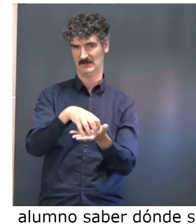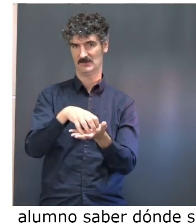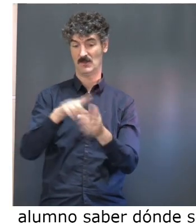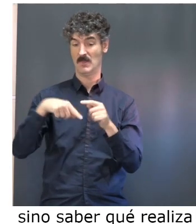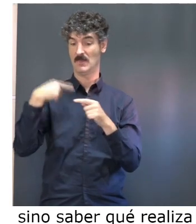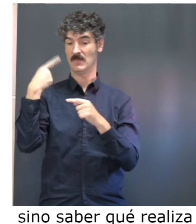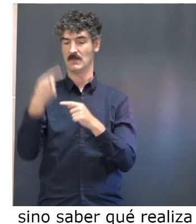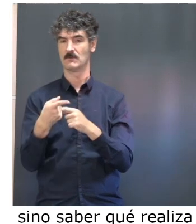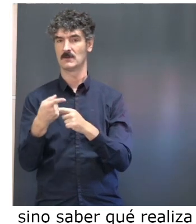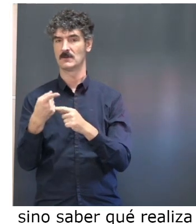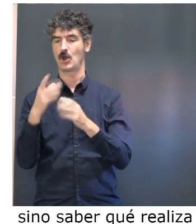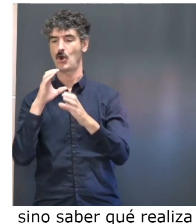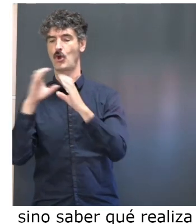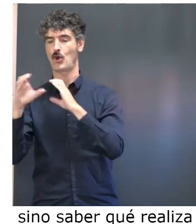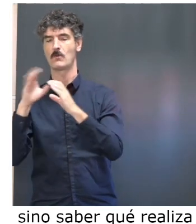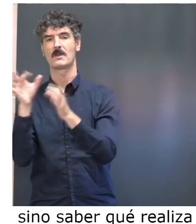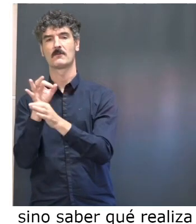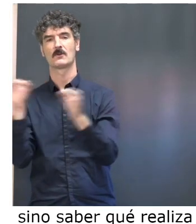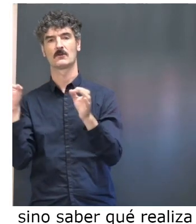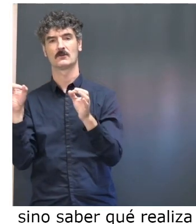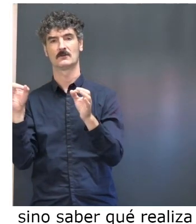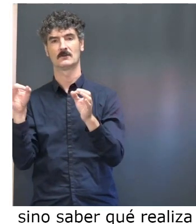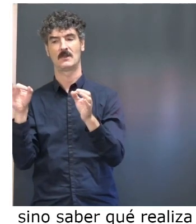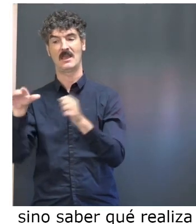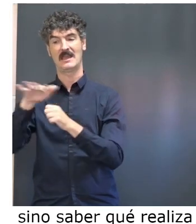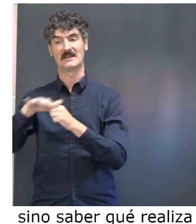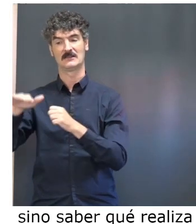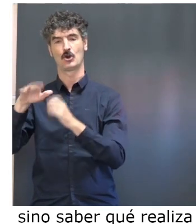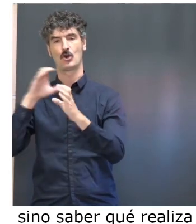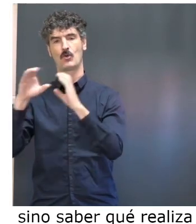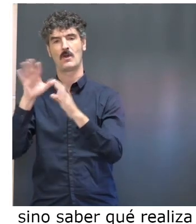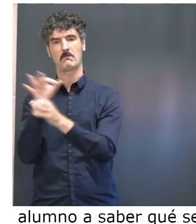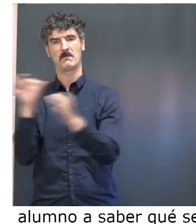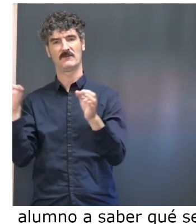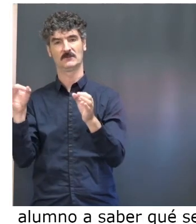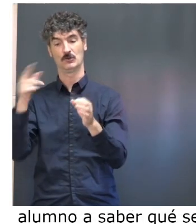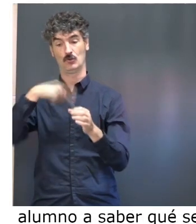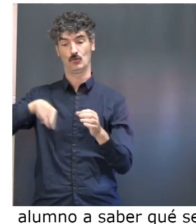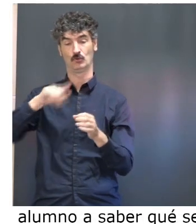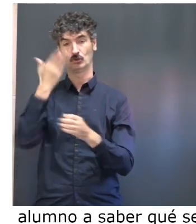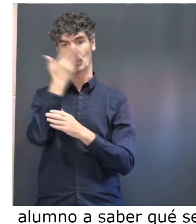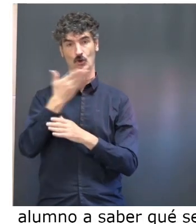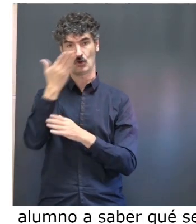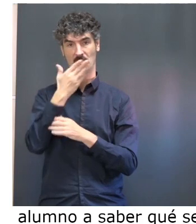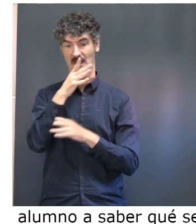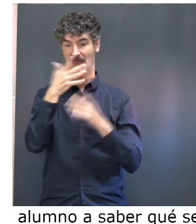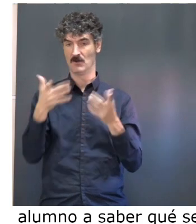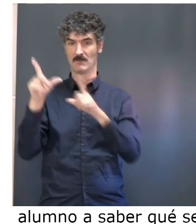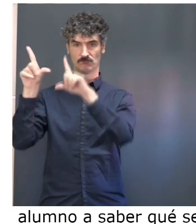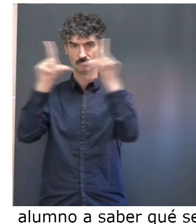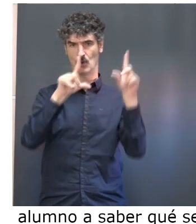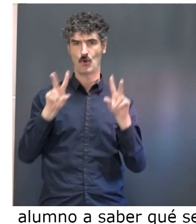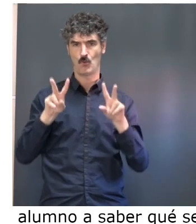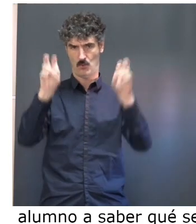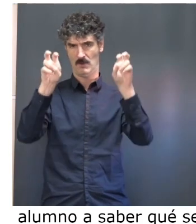es de poder comunicarse de forma efectiva en cada uno de esos entornos. Con lo cual, en nuestro colegio tiene ahora una cartelería nueva con